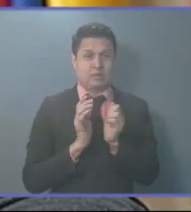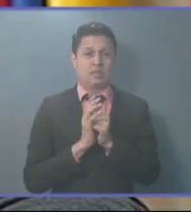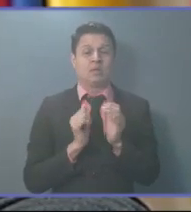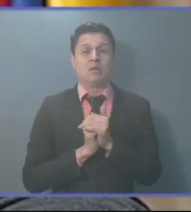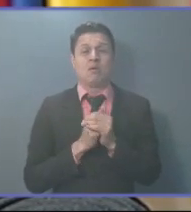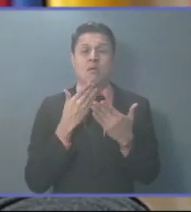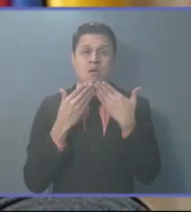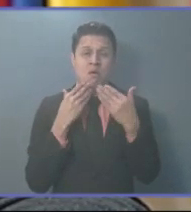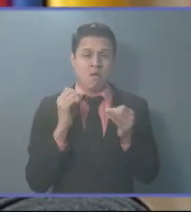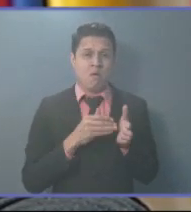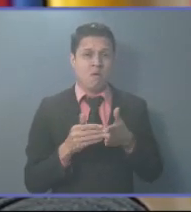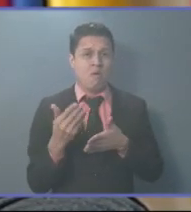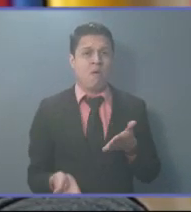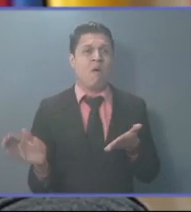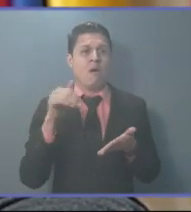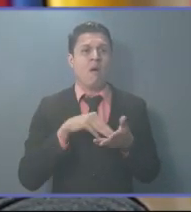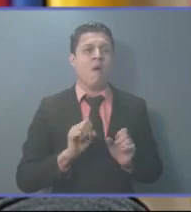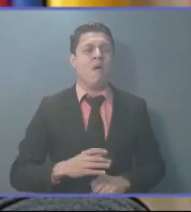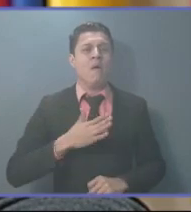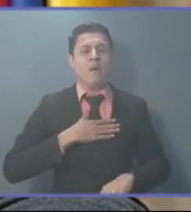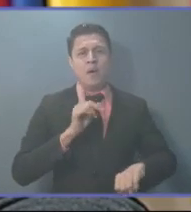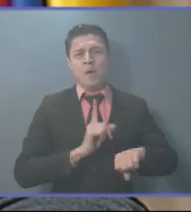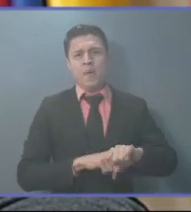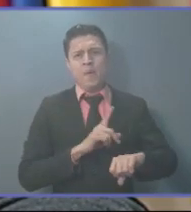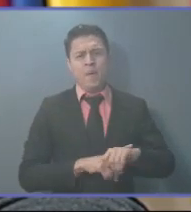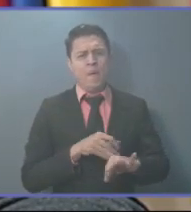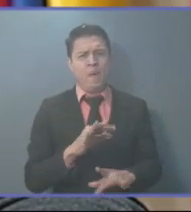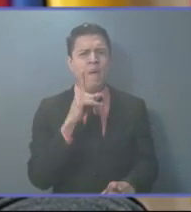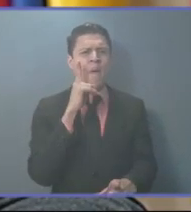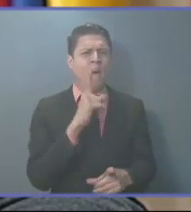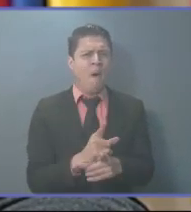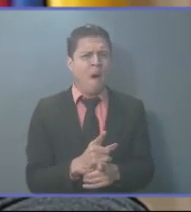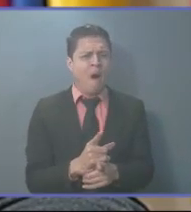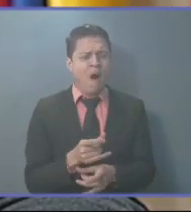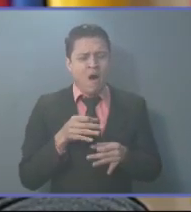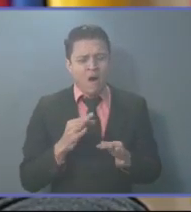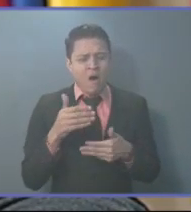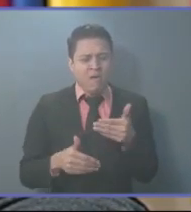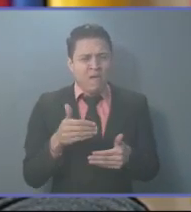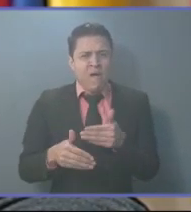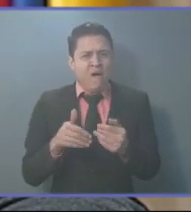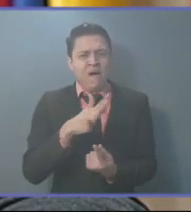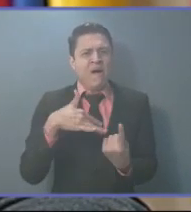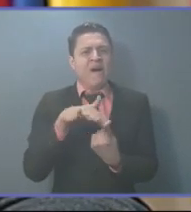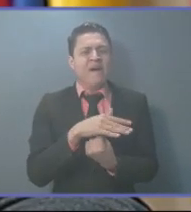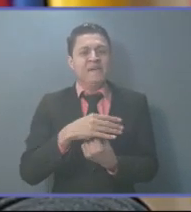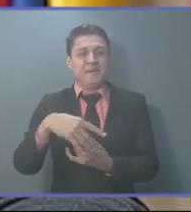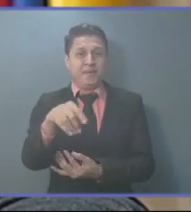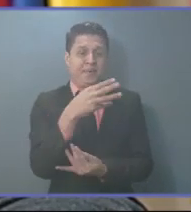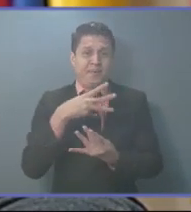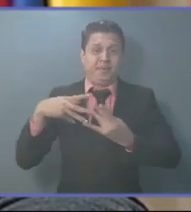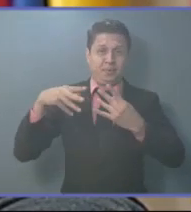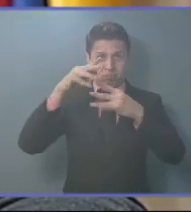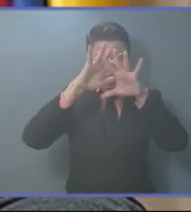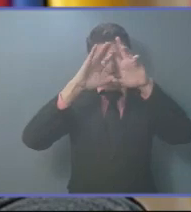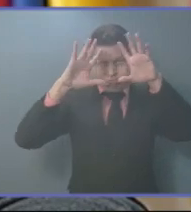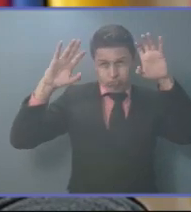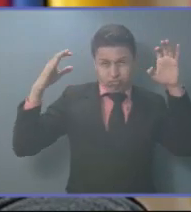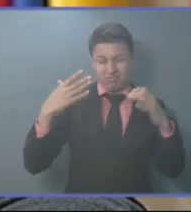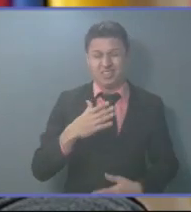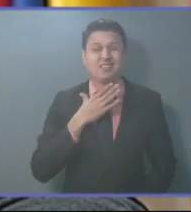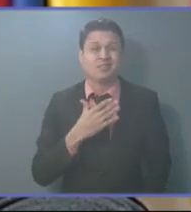para su rehabilitación contar con el tiempo adecuado en la medida que la situación climática lo permita